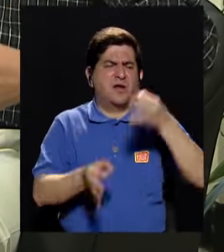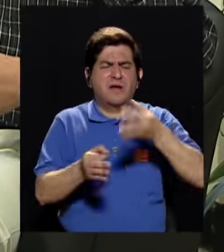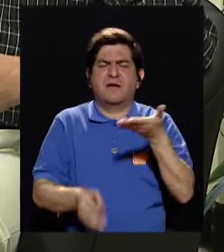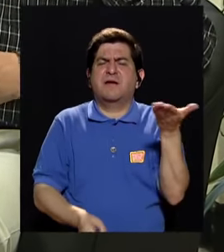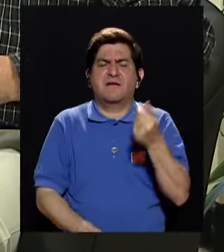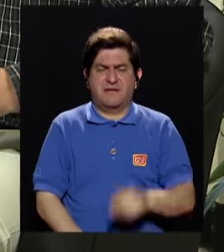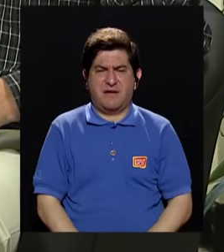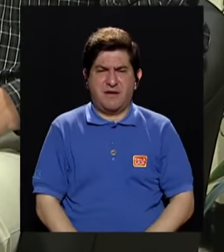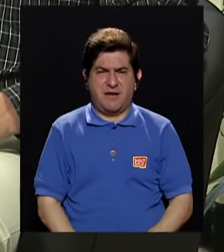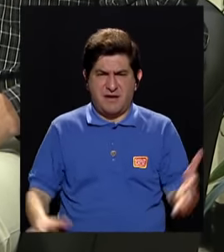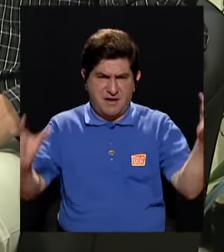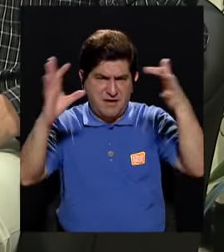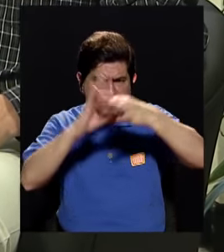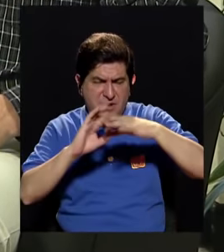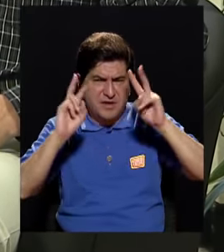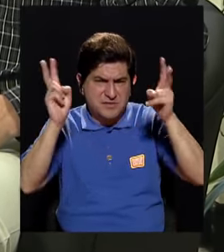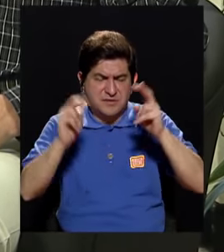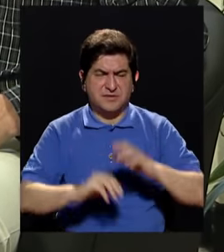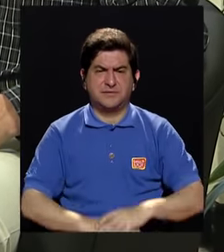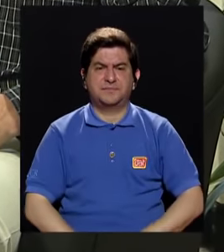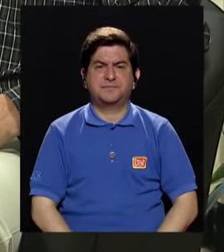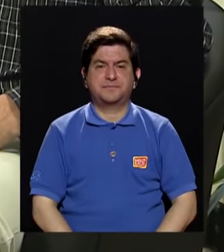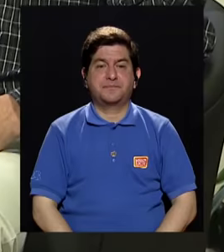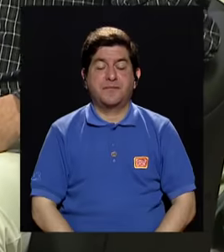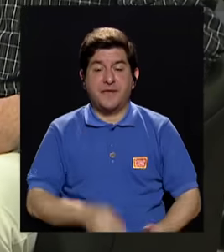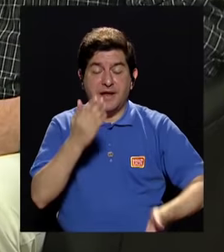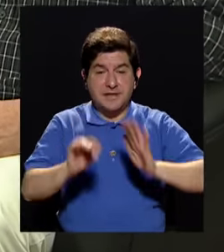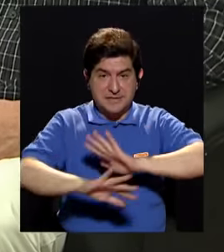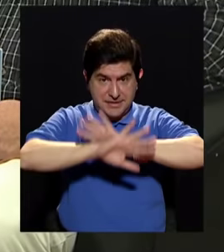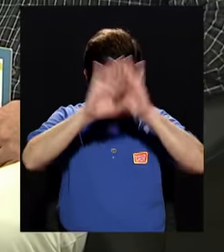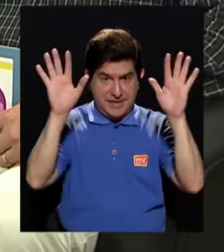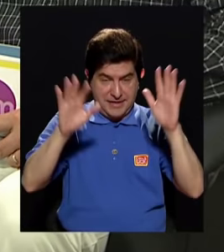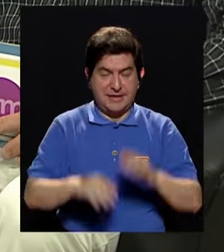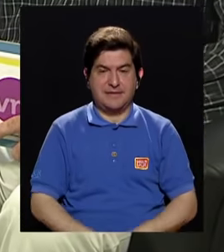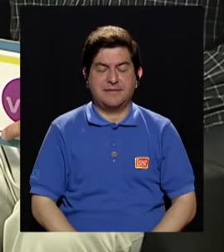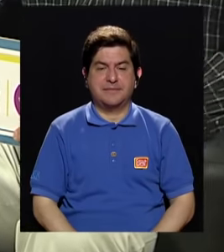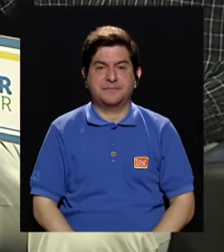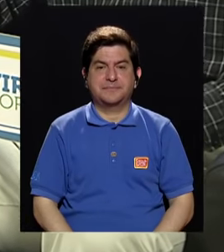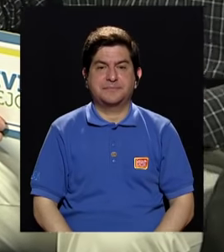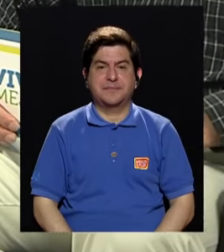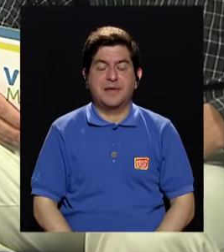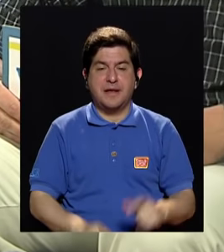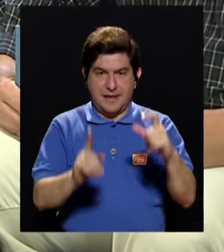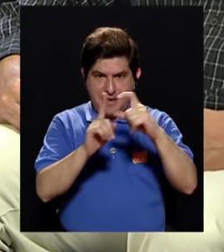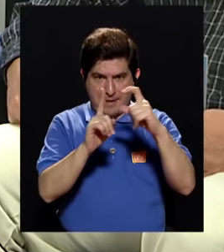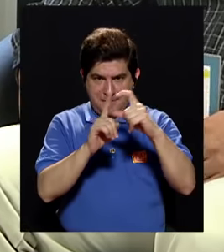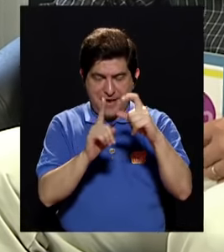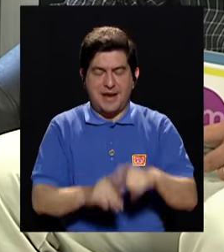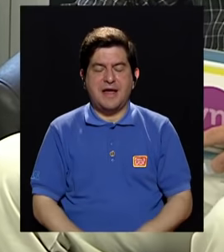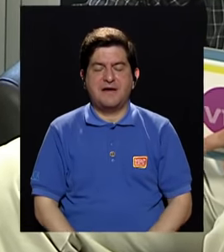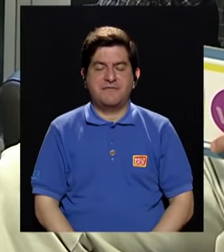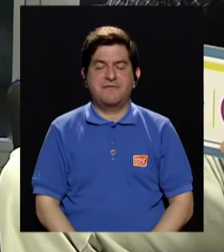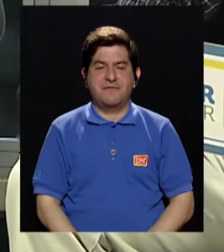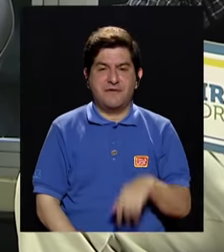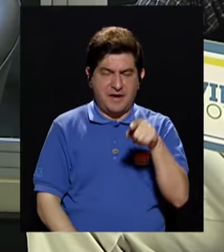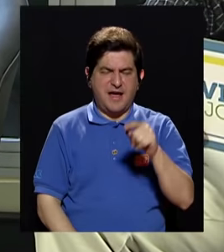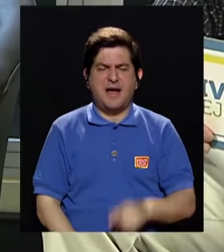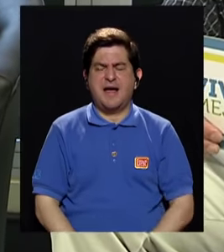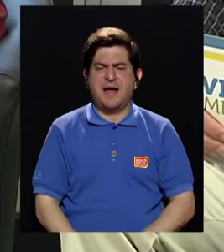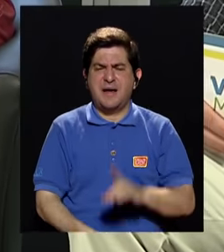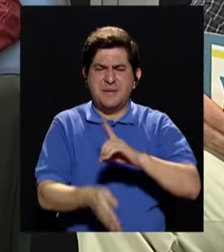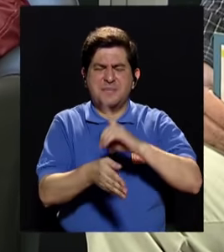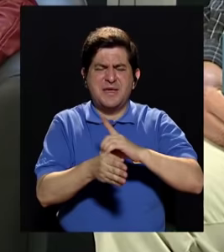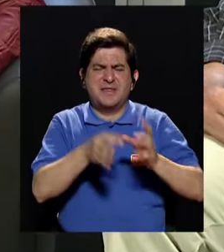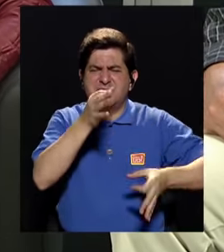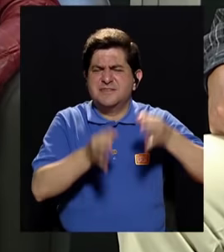aspectos rodea a este tema Bueno tal vez para aclararles un poco el término forense verdad que la gente dice Qué es